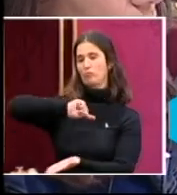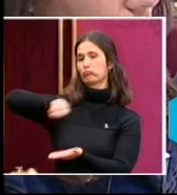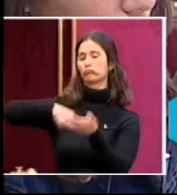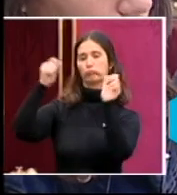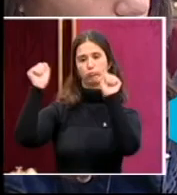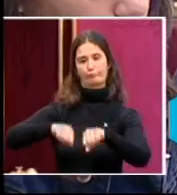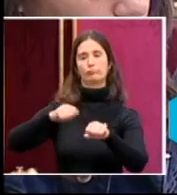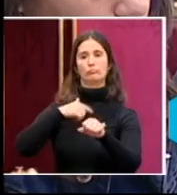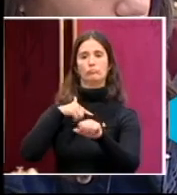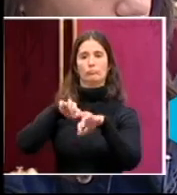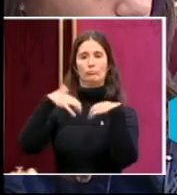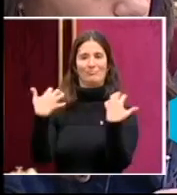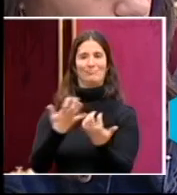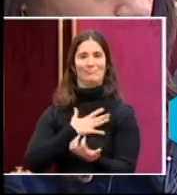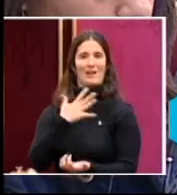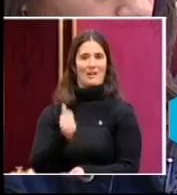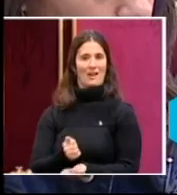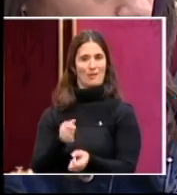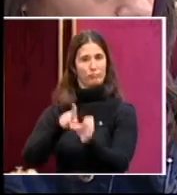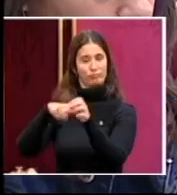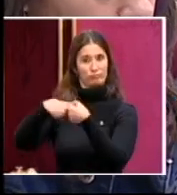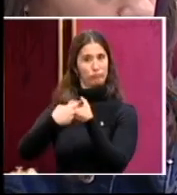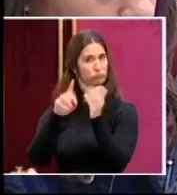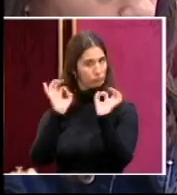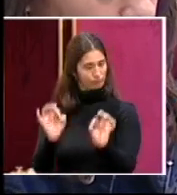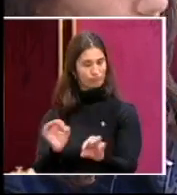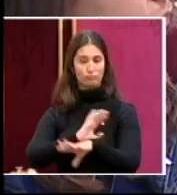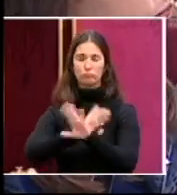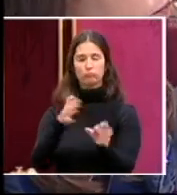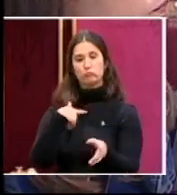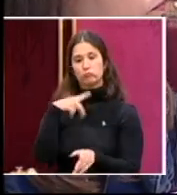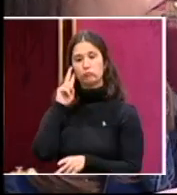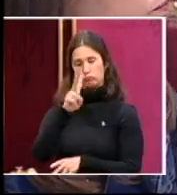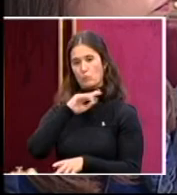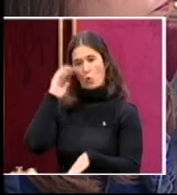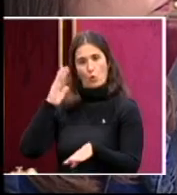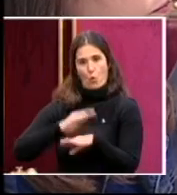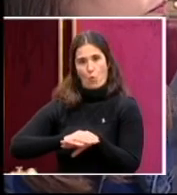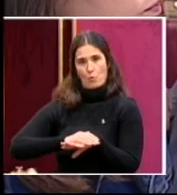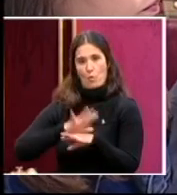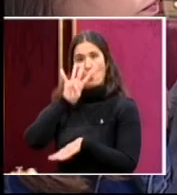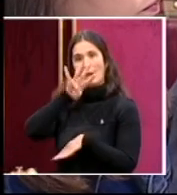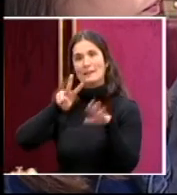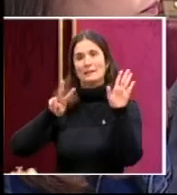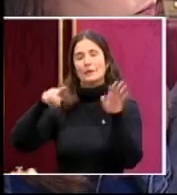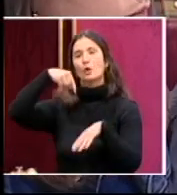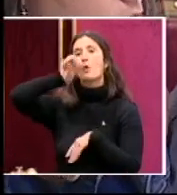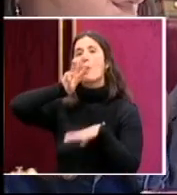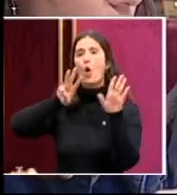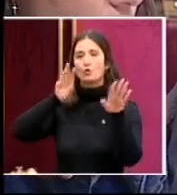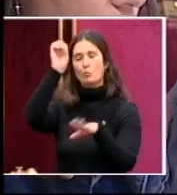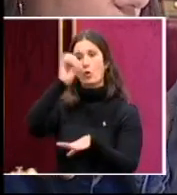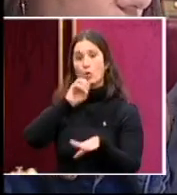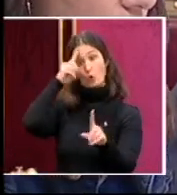de este ayuntamiento el pacto de alcaldes. Ahí veíamos que cumplíamos el 47,8%